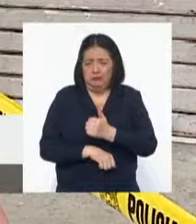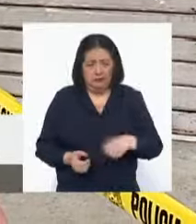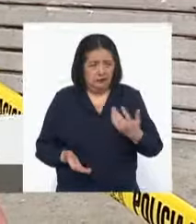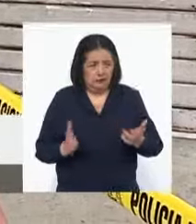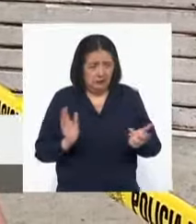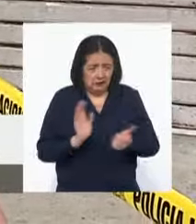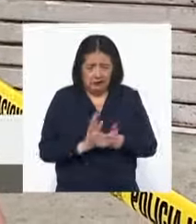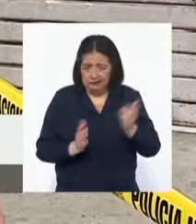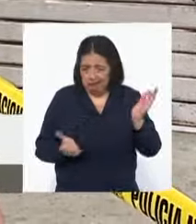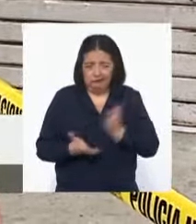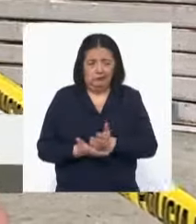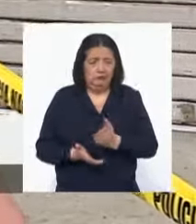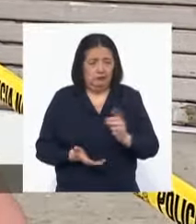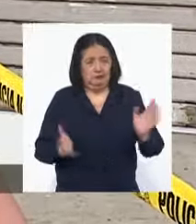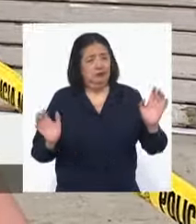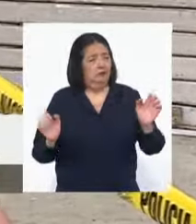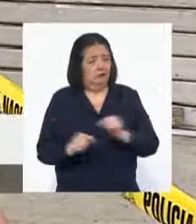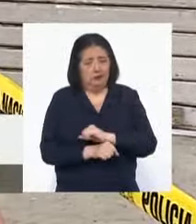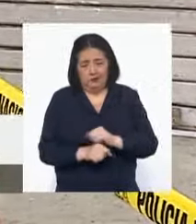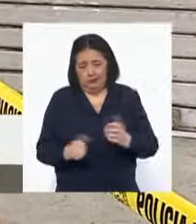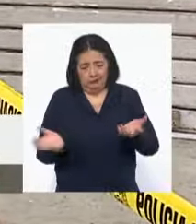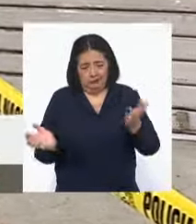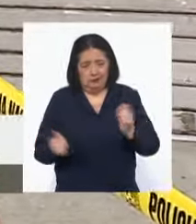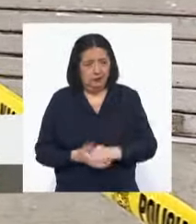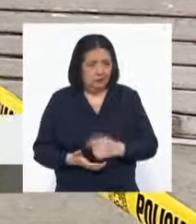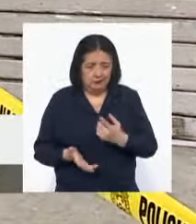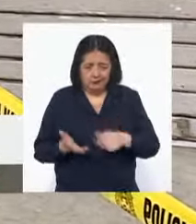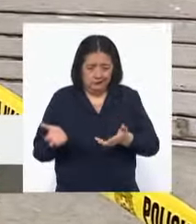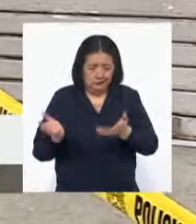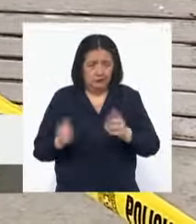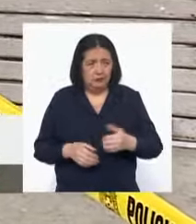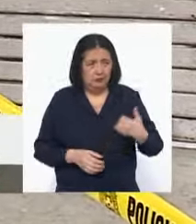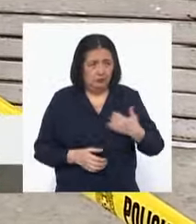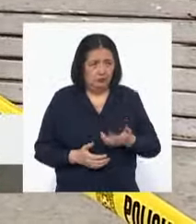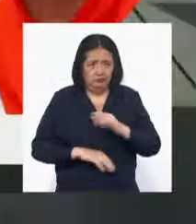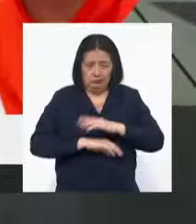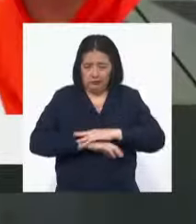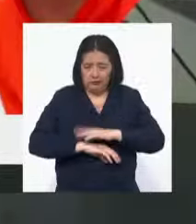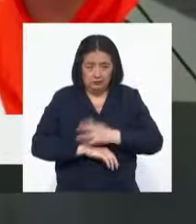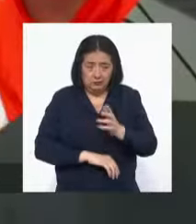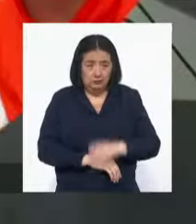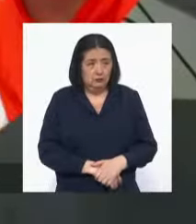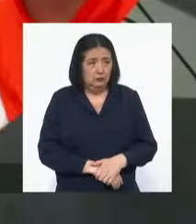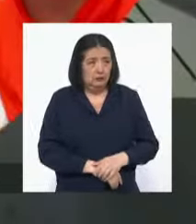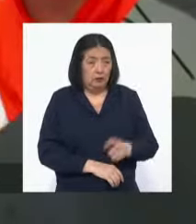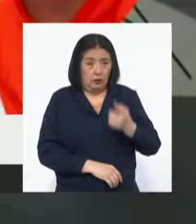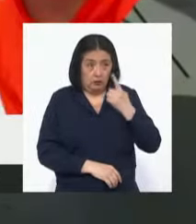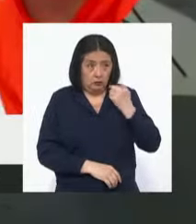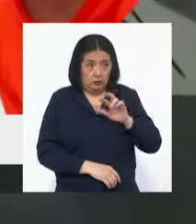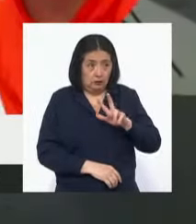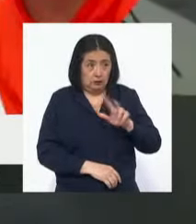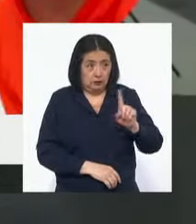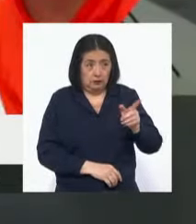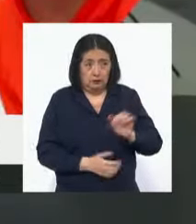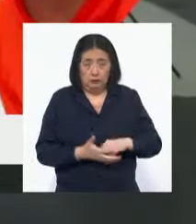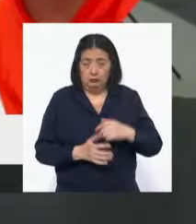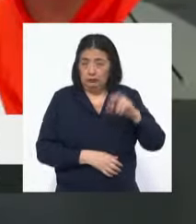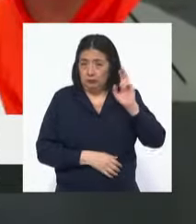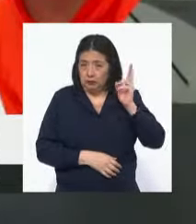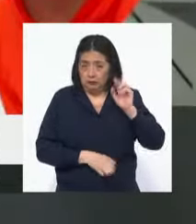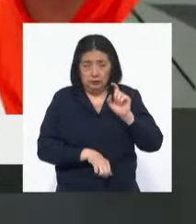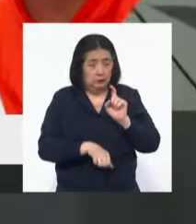No puede ser posible. No puede ser posible que haga eso. Un muchacho muy bueno. La víctima de 31 años se dedicaba a ser